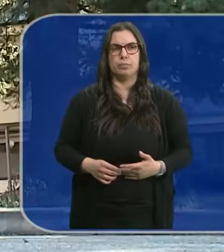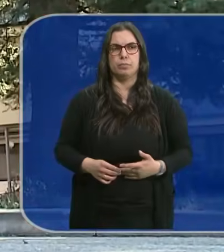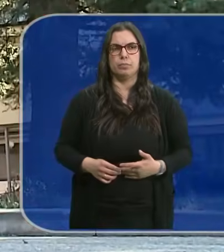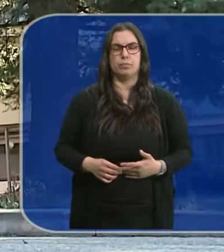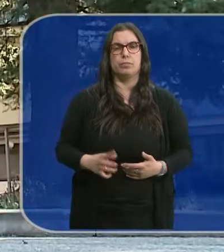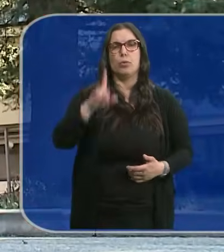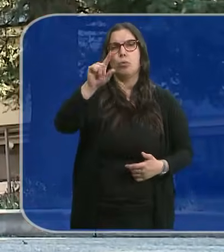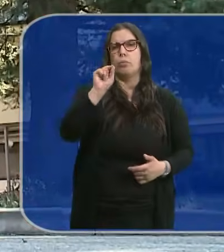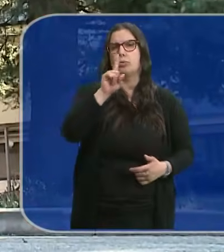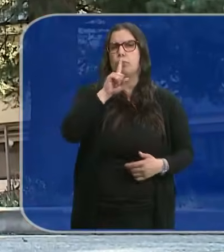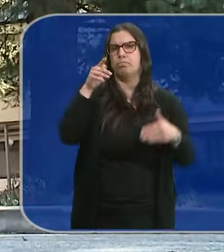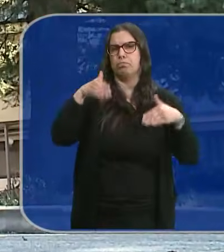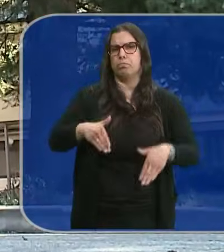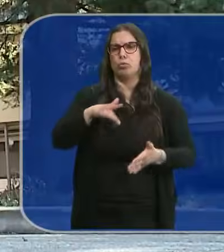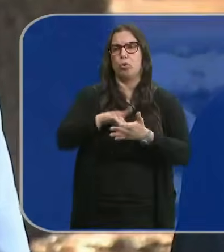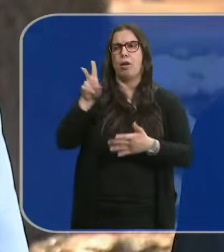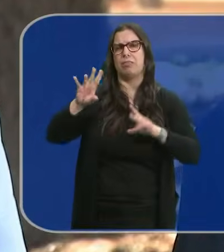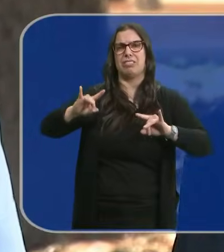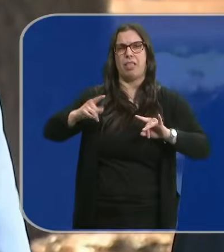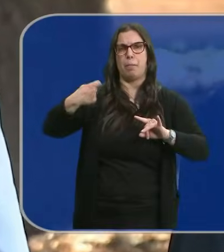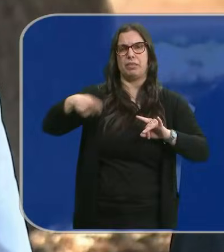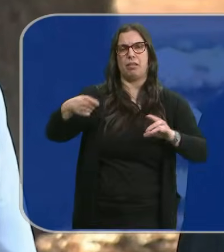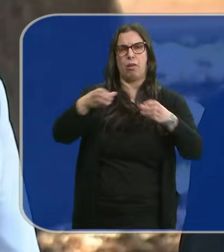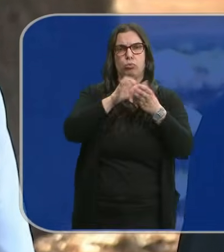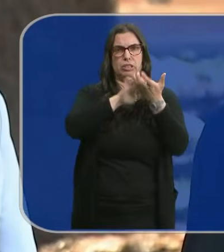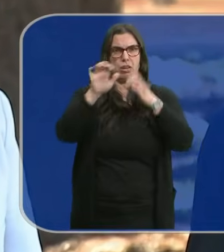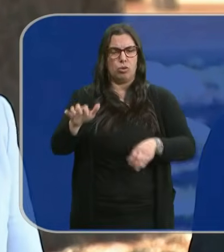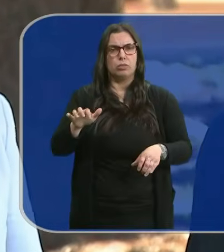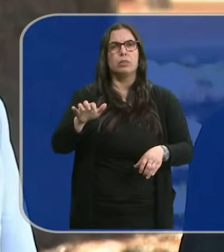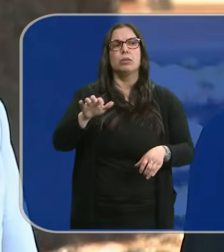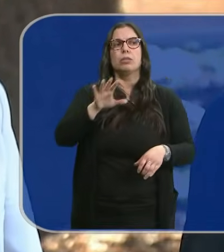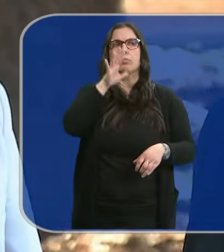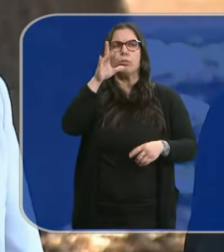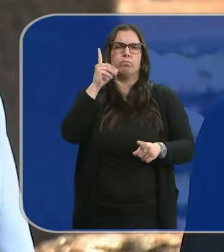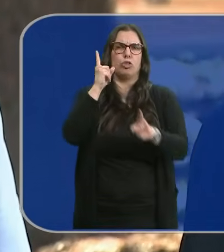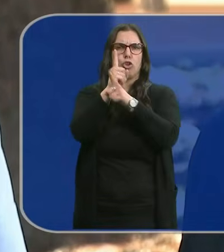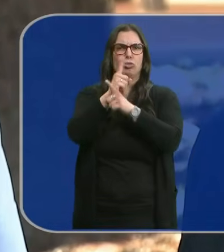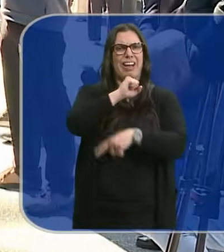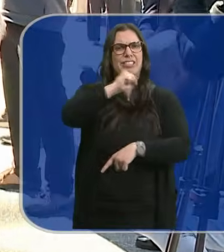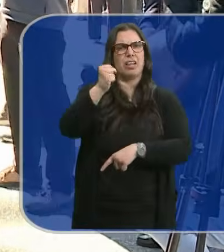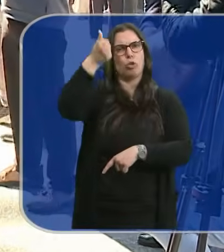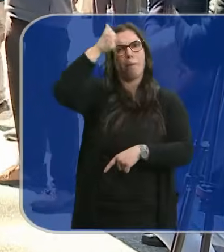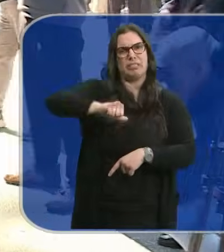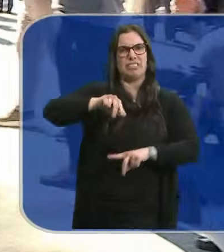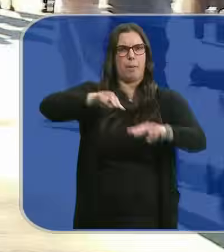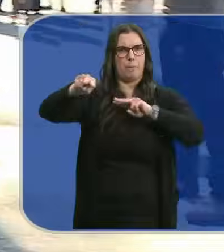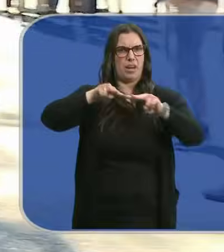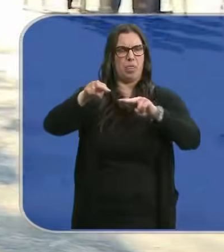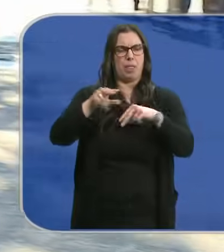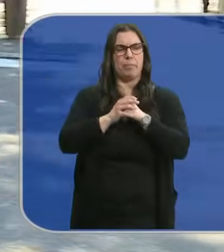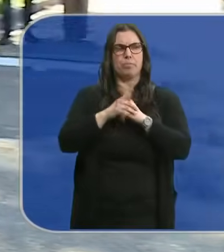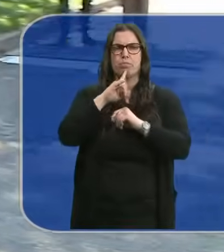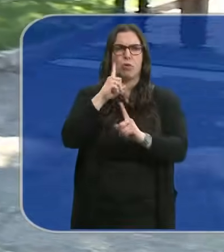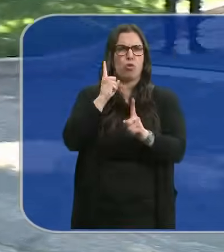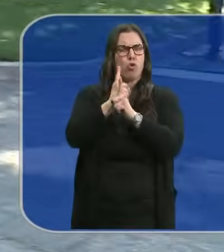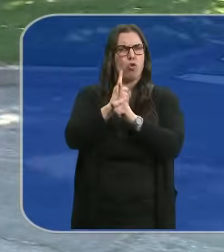Es el minuto de silencio que se ha guardado en la sede de presidencia de la Junta de Castilla y León en repulsa por el asesinato machista de Miranda de Ebro.